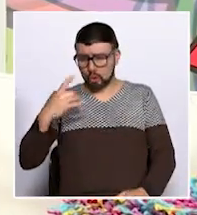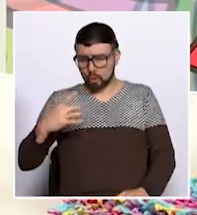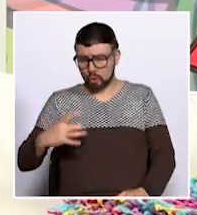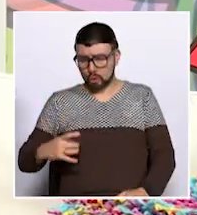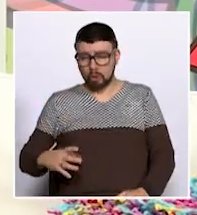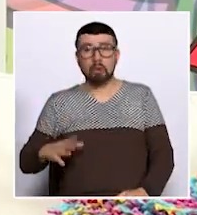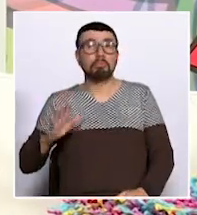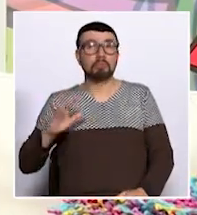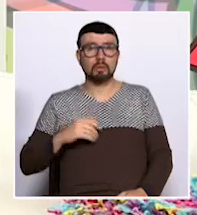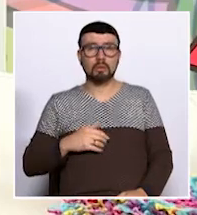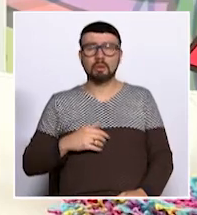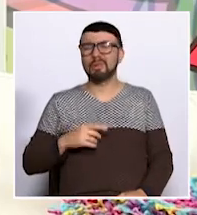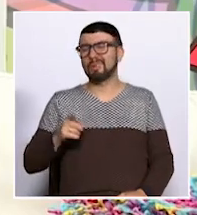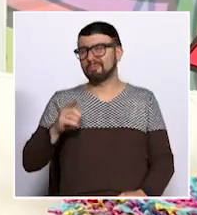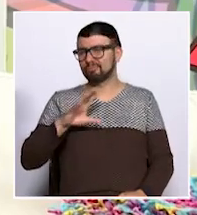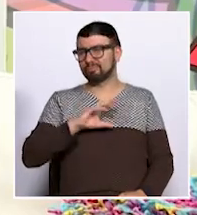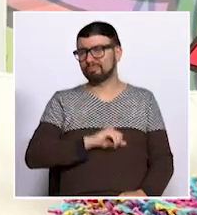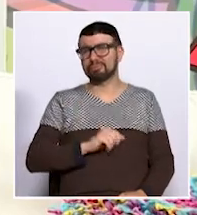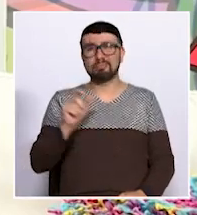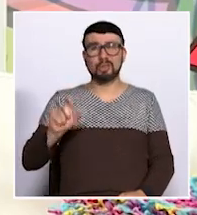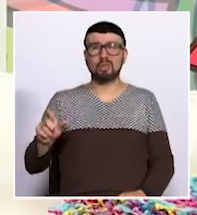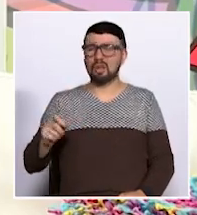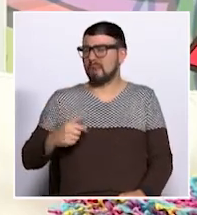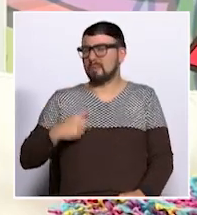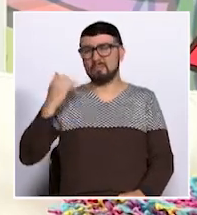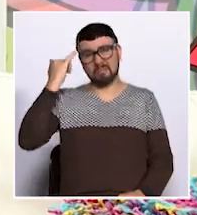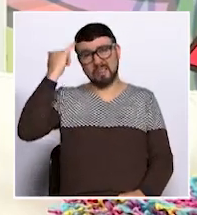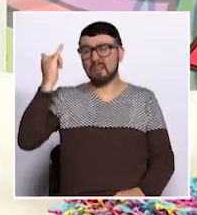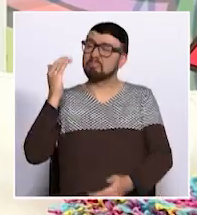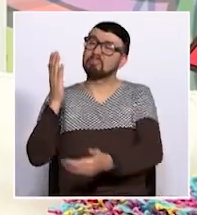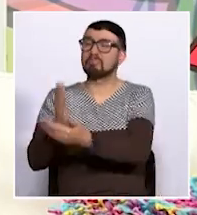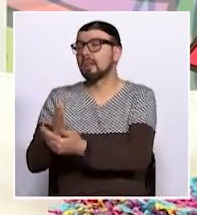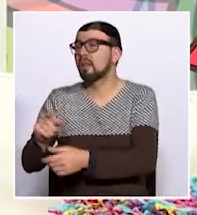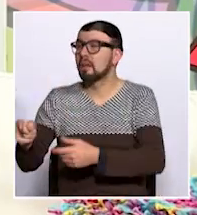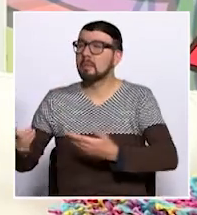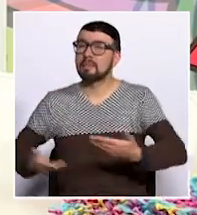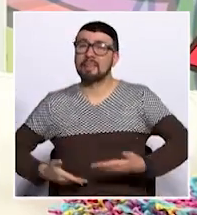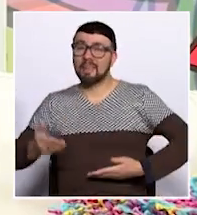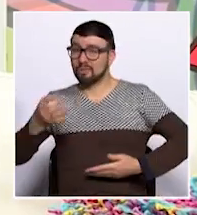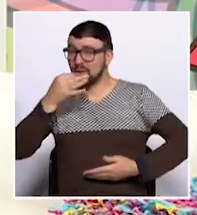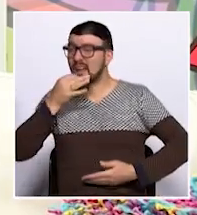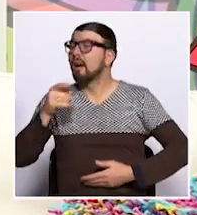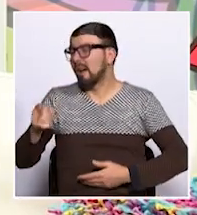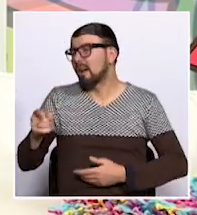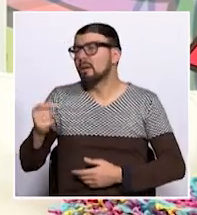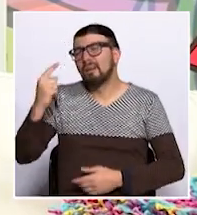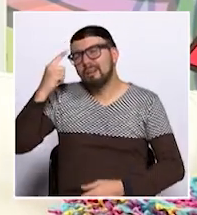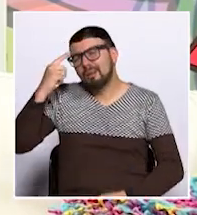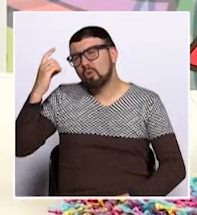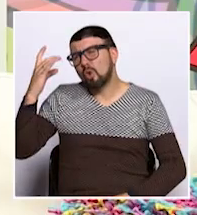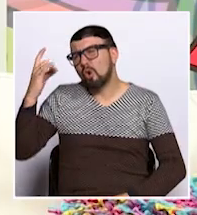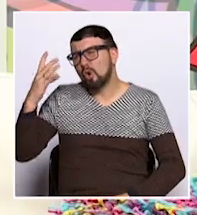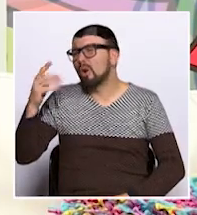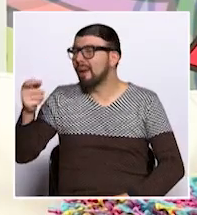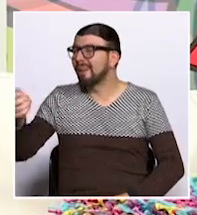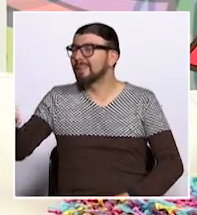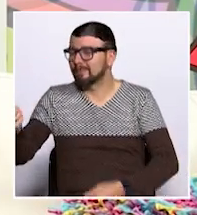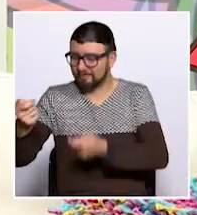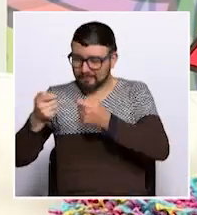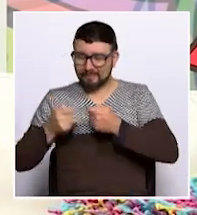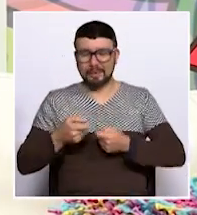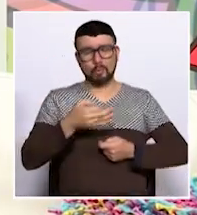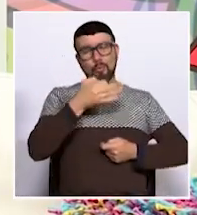las personas se automedican. Entonces, yo voy a la farmacia a que me formulen algo para el dolor de